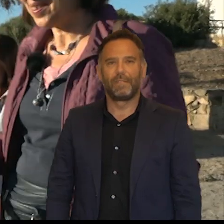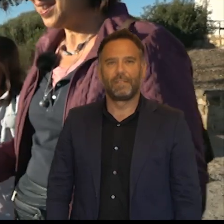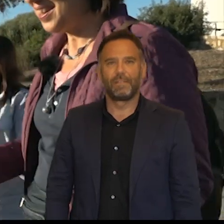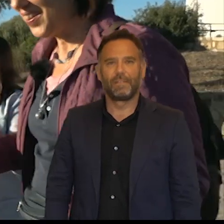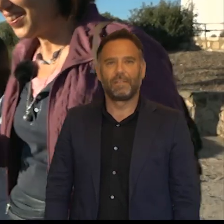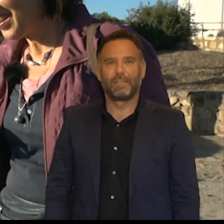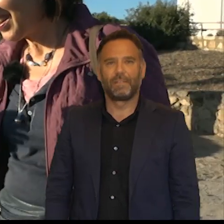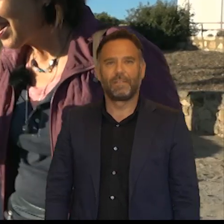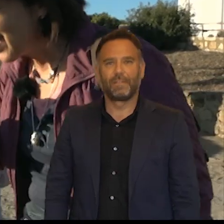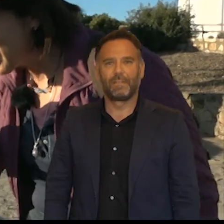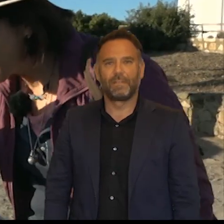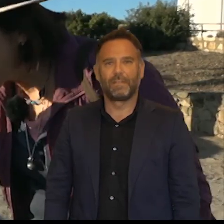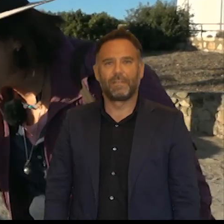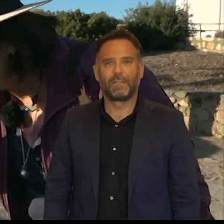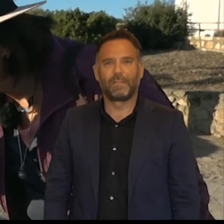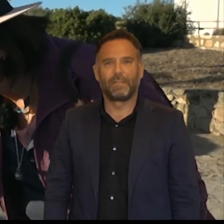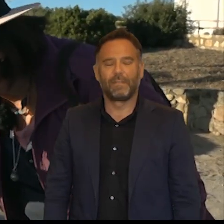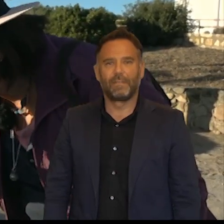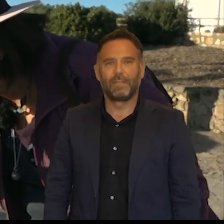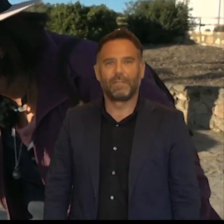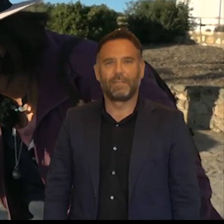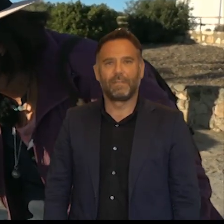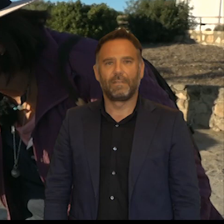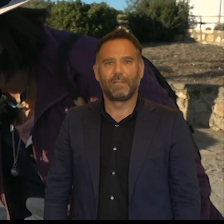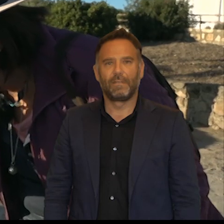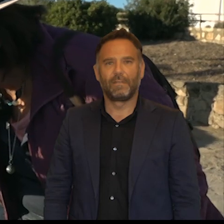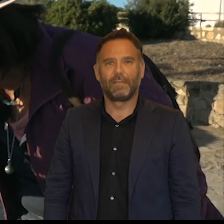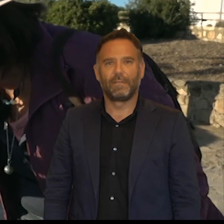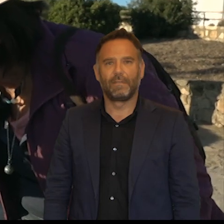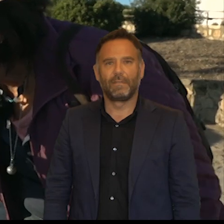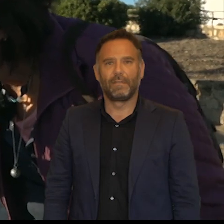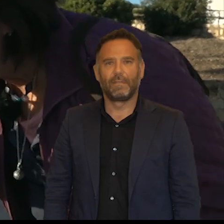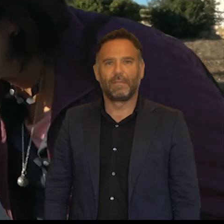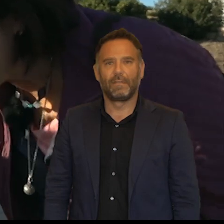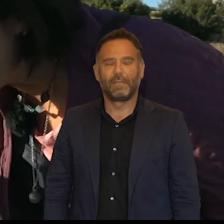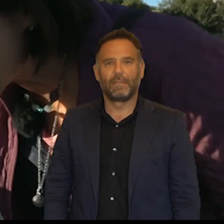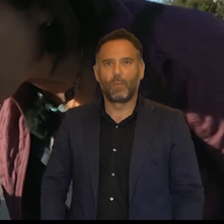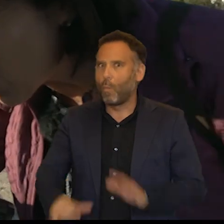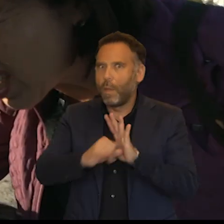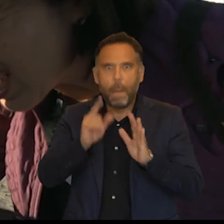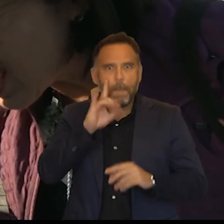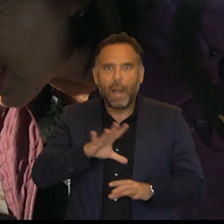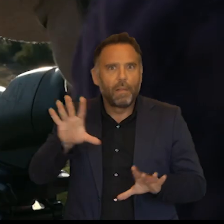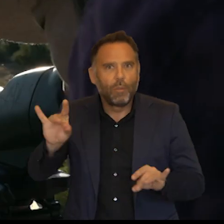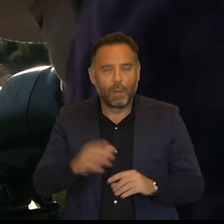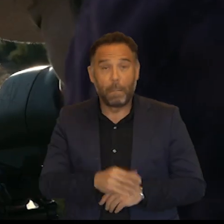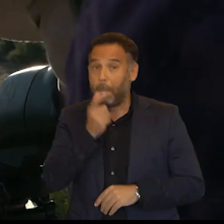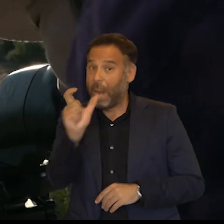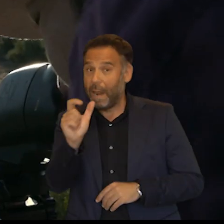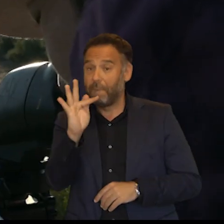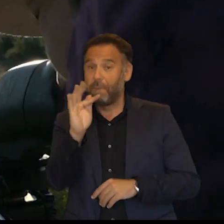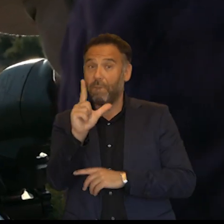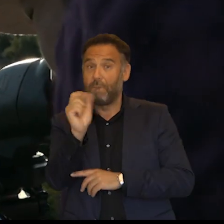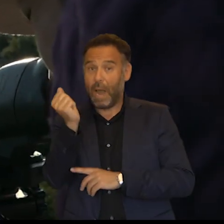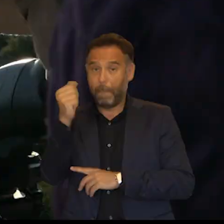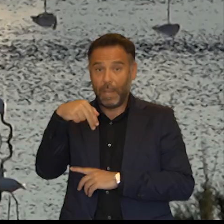ahí miramos y los vamos a tener... Cerquita, cerquita. Parece que les puedo tocar. La palabra